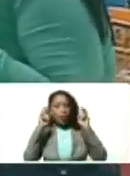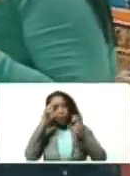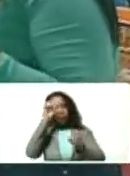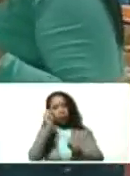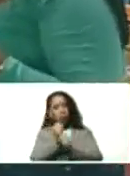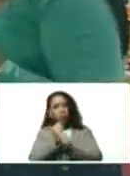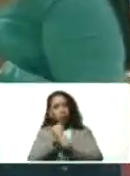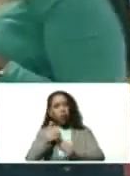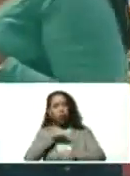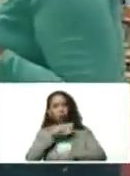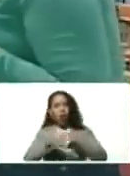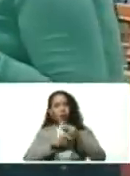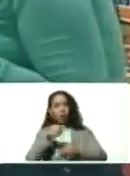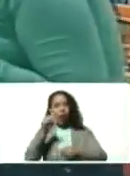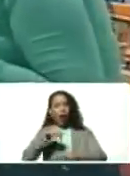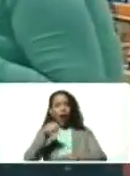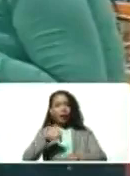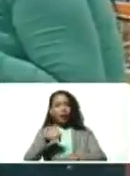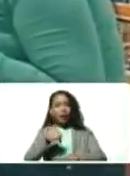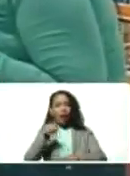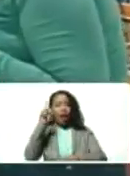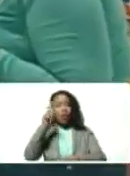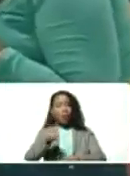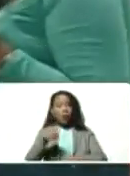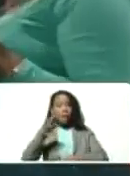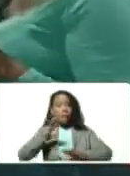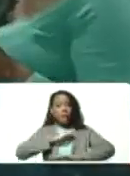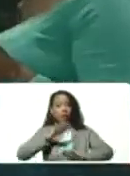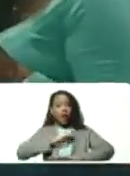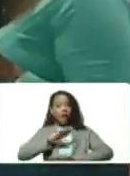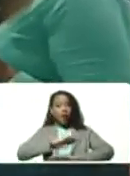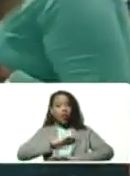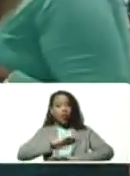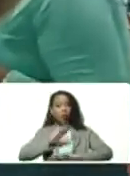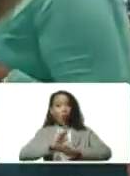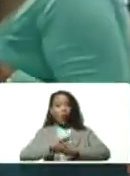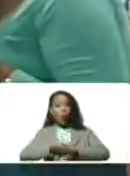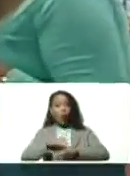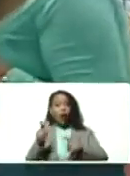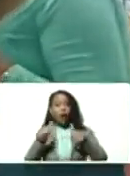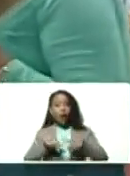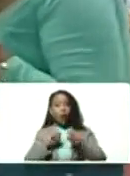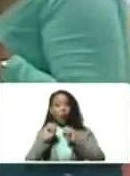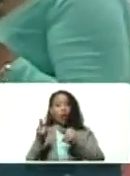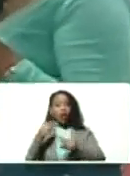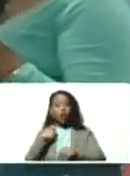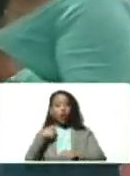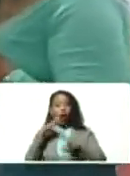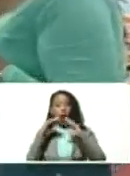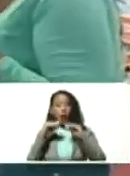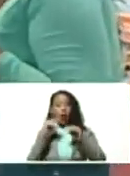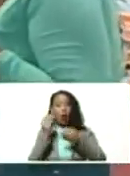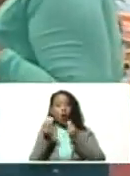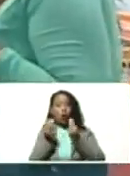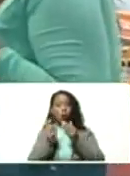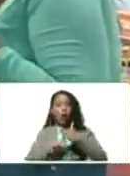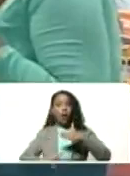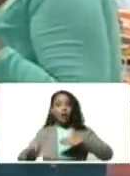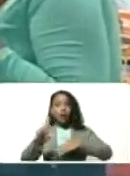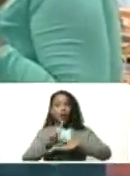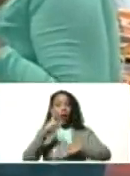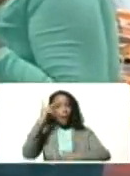que realizamos y también hemos sido beneficiados, ¿verdad? Porque en esta oportunidad voy a hablar como licenciada